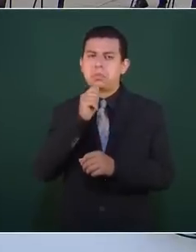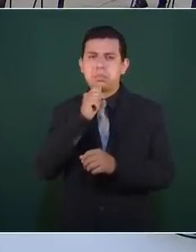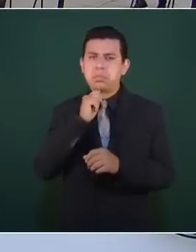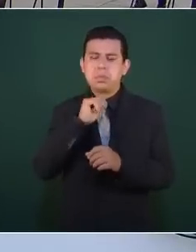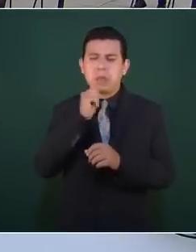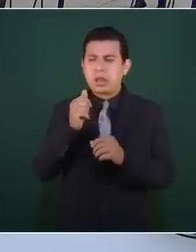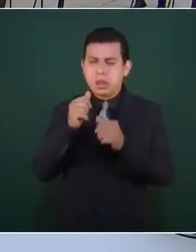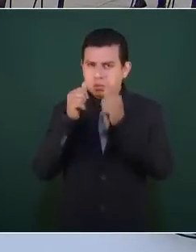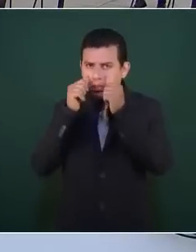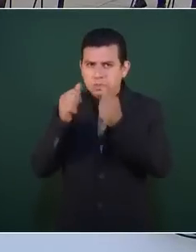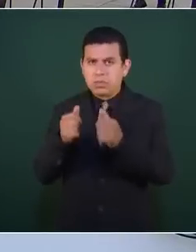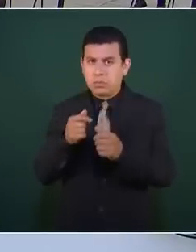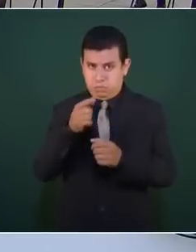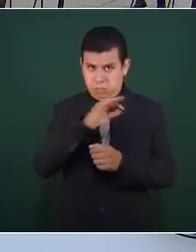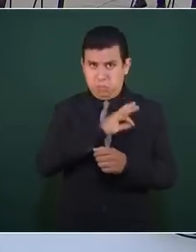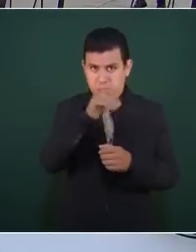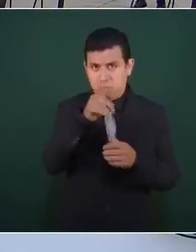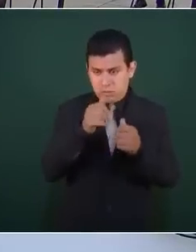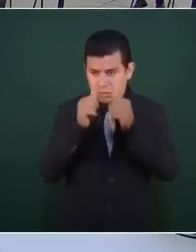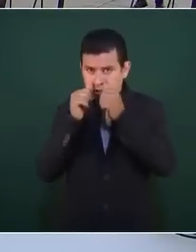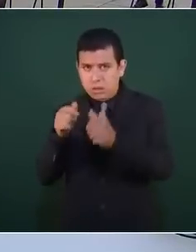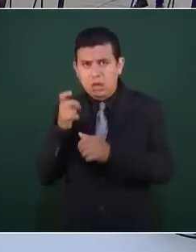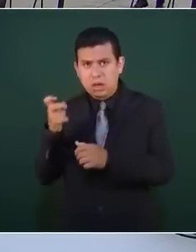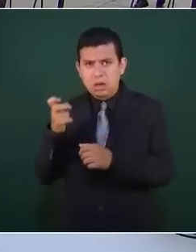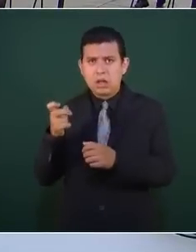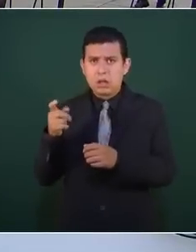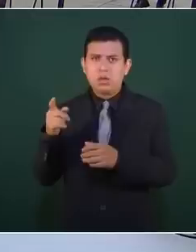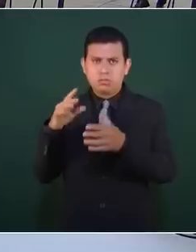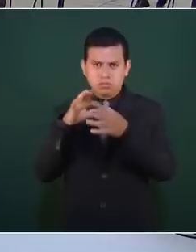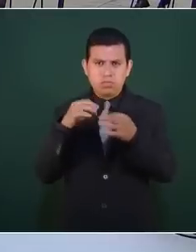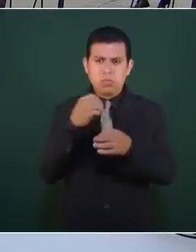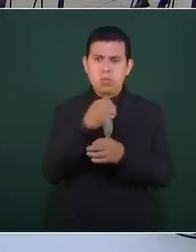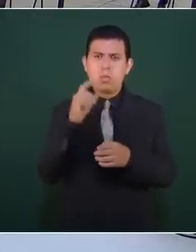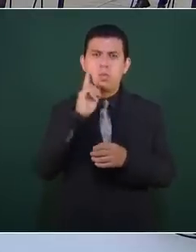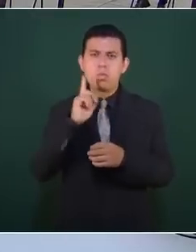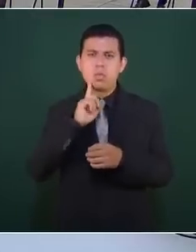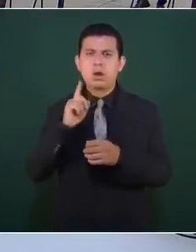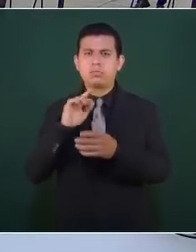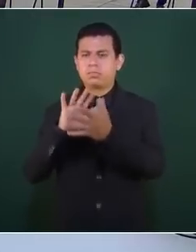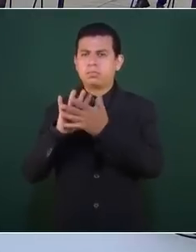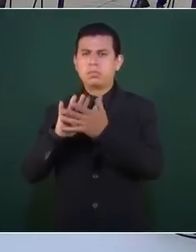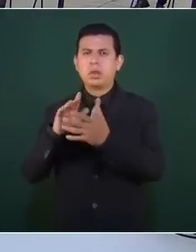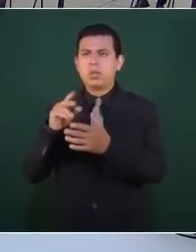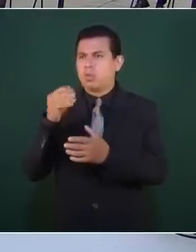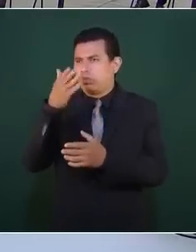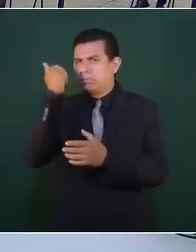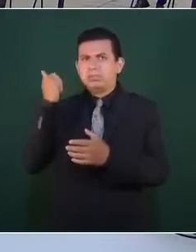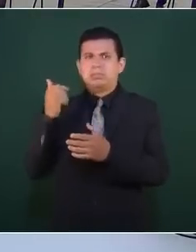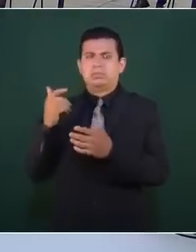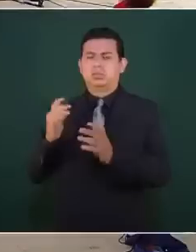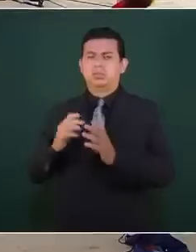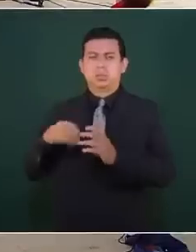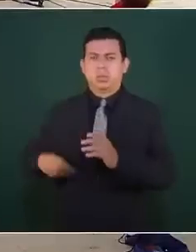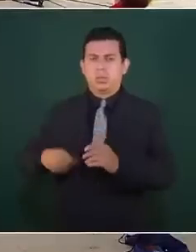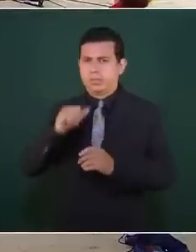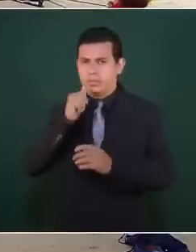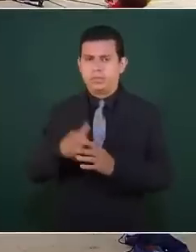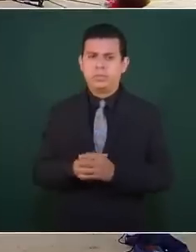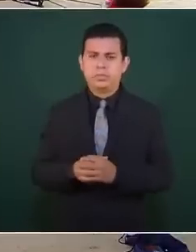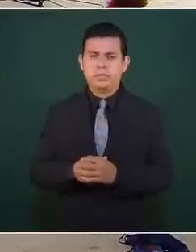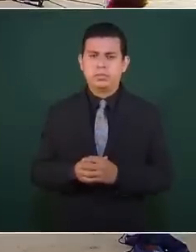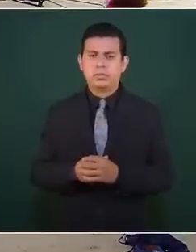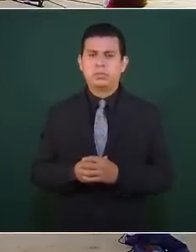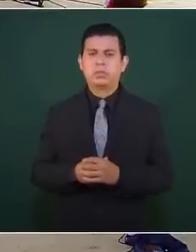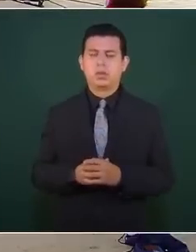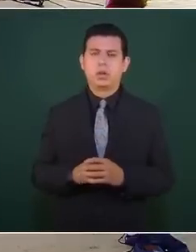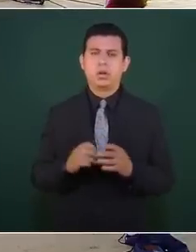usted intervenir para que se pudiera canalizar adecuadamente este caso? Es todo, presidente. Sí, gracias. Sí. Acerca de esto último, voy